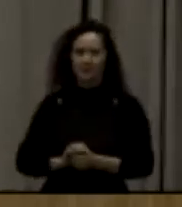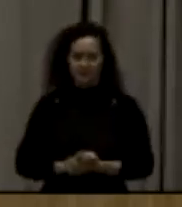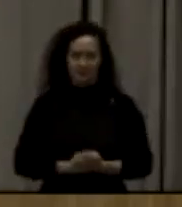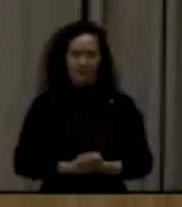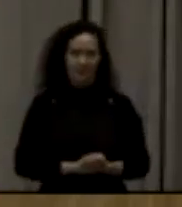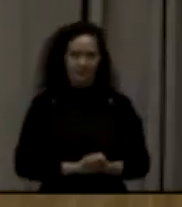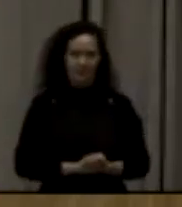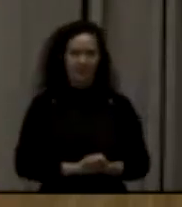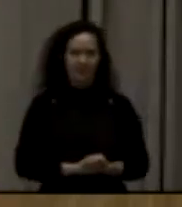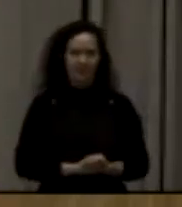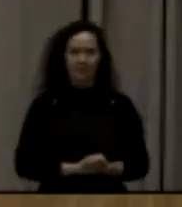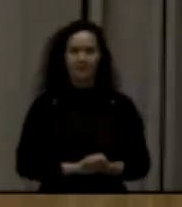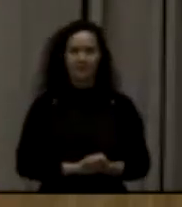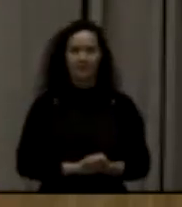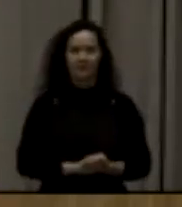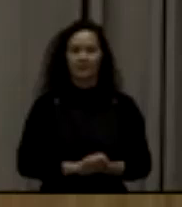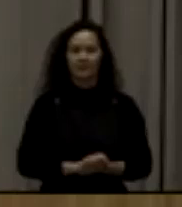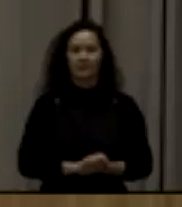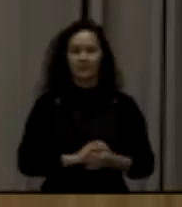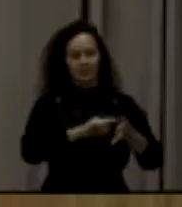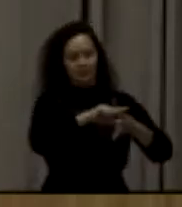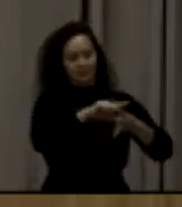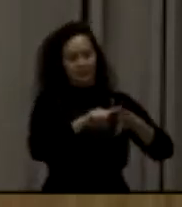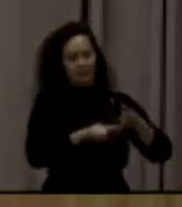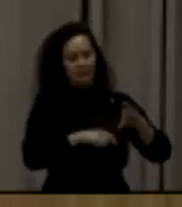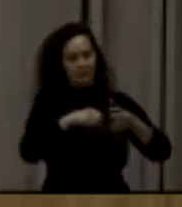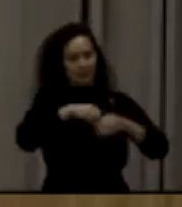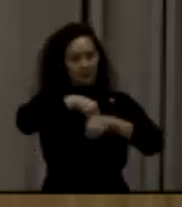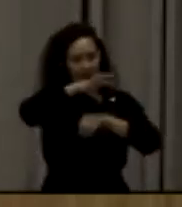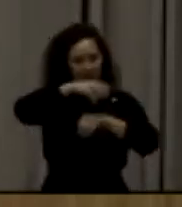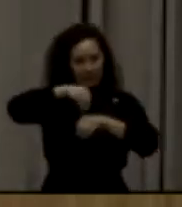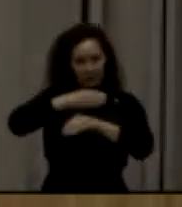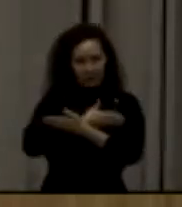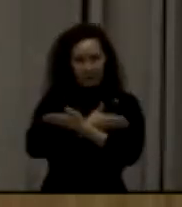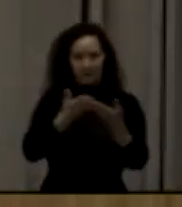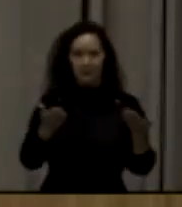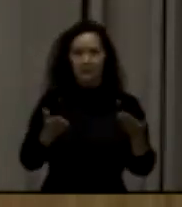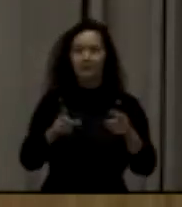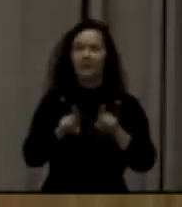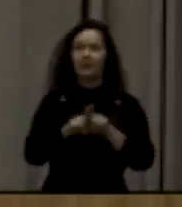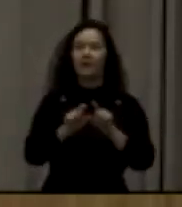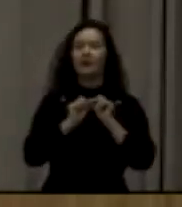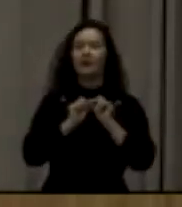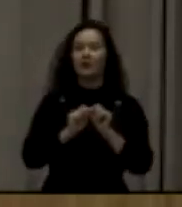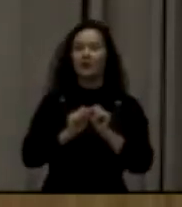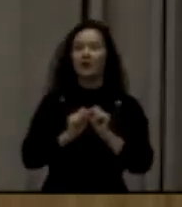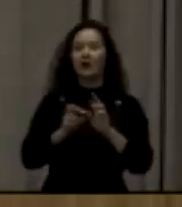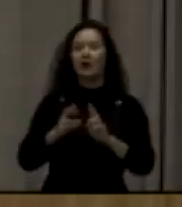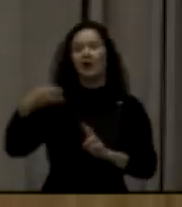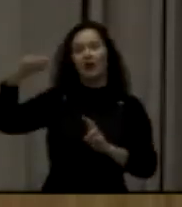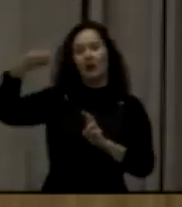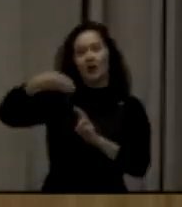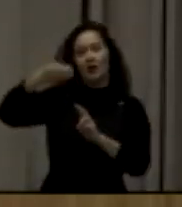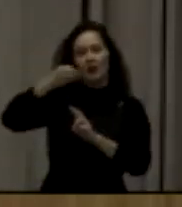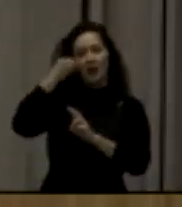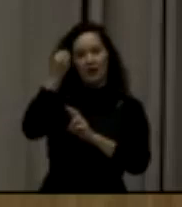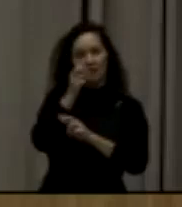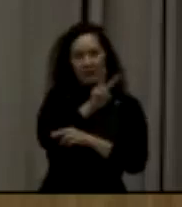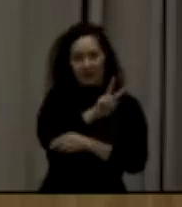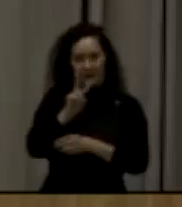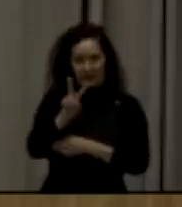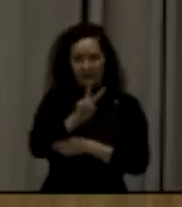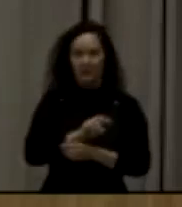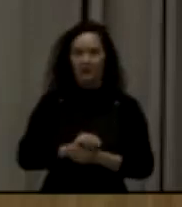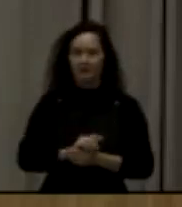identifica cuatro yo los voy a compartir y también refiriéndome a la experiencia de Venezuela cuando